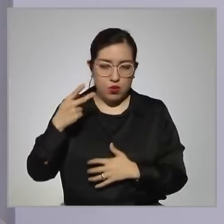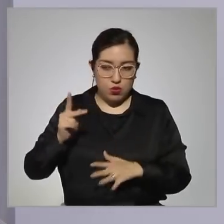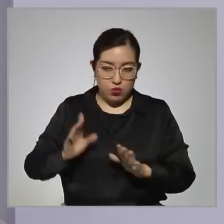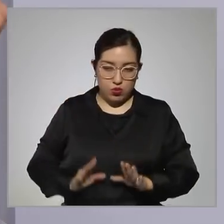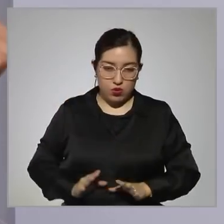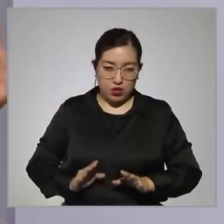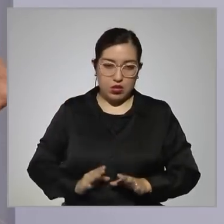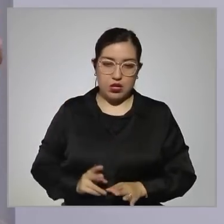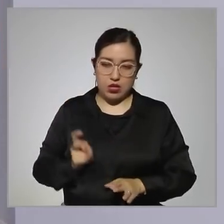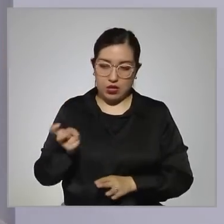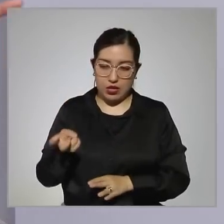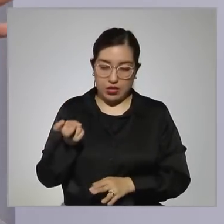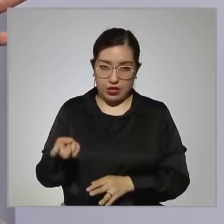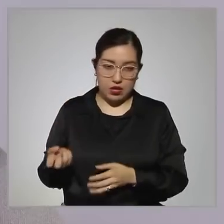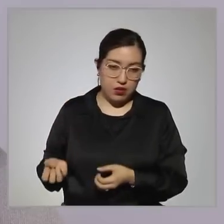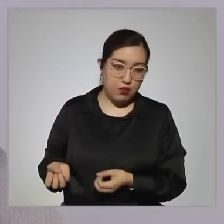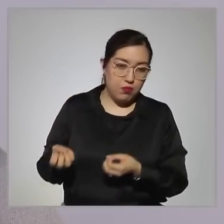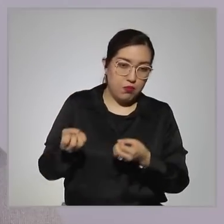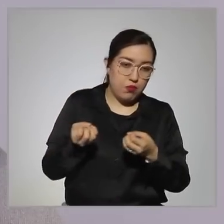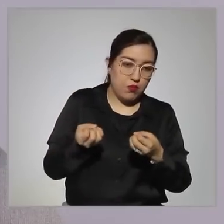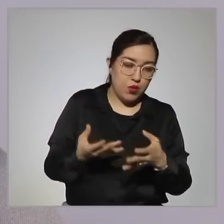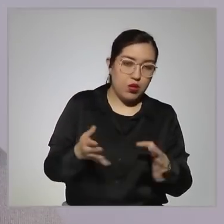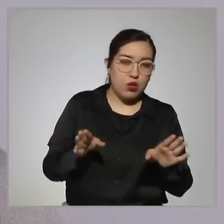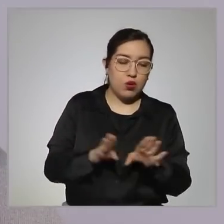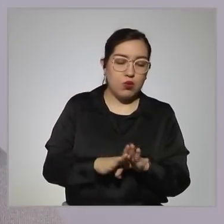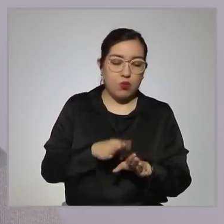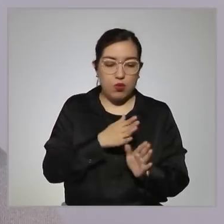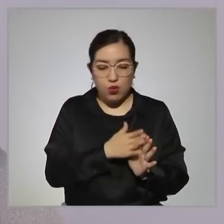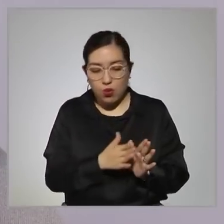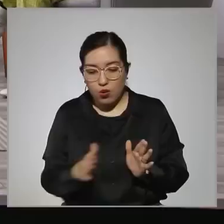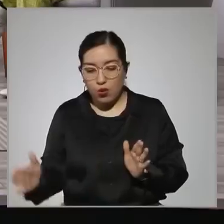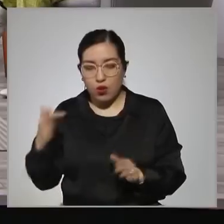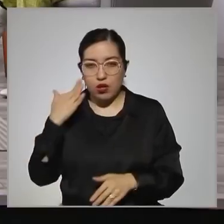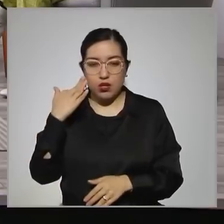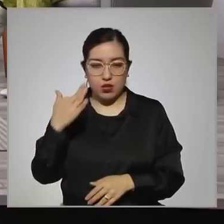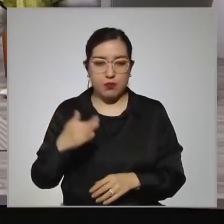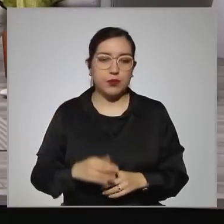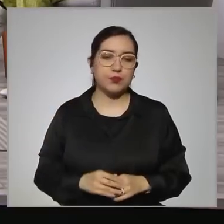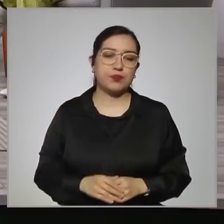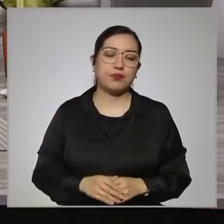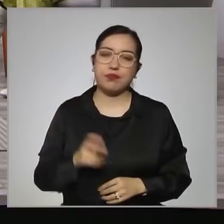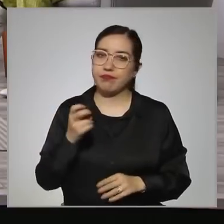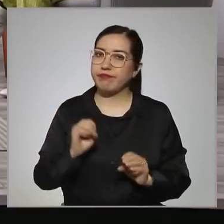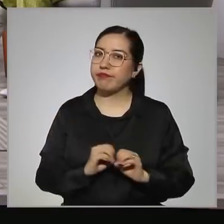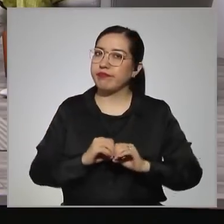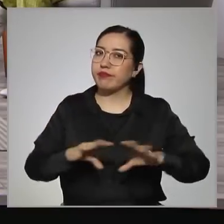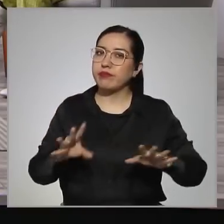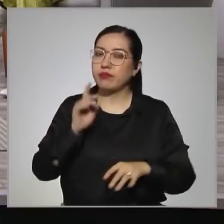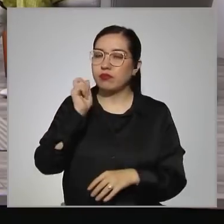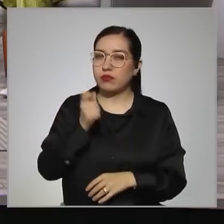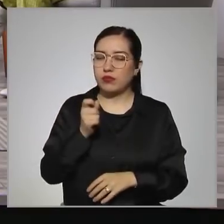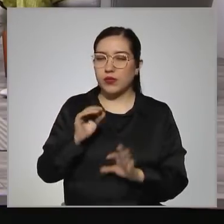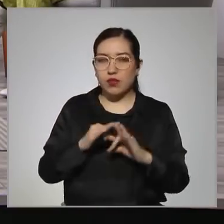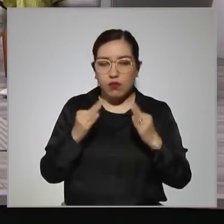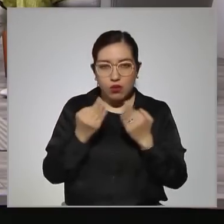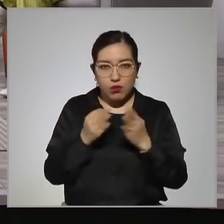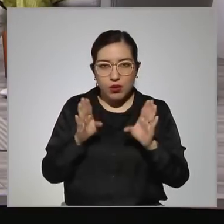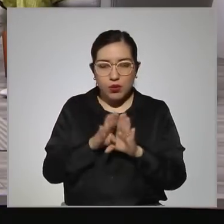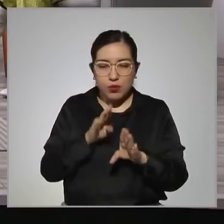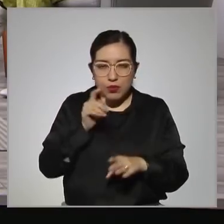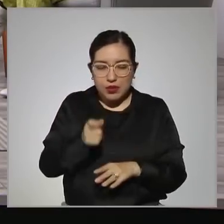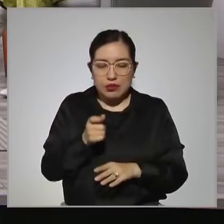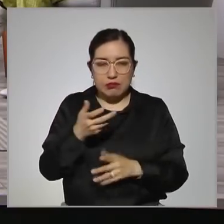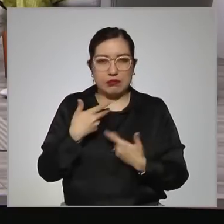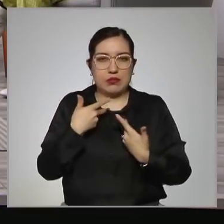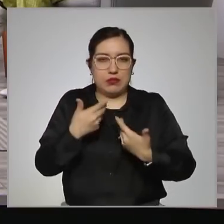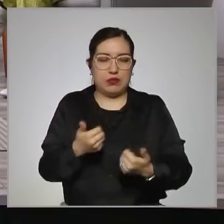se le asignan también a las características que va a tener ese periodo de tiempo. Eso evidentemente es otra manera de conceptualizar y de